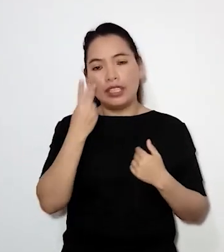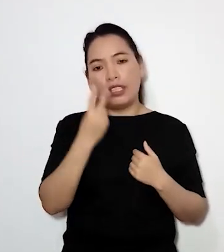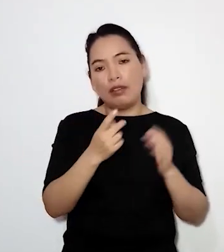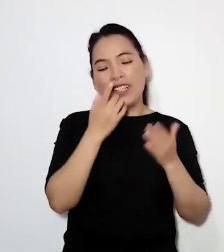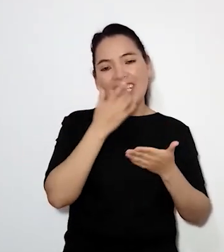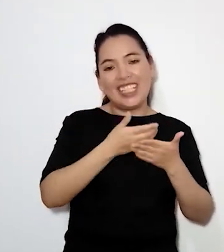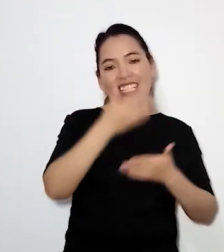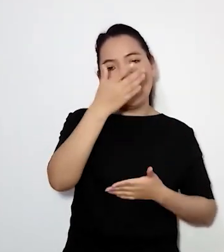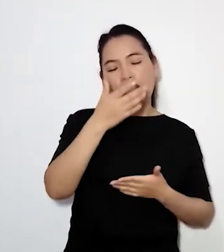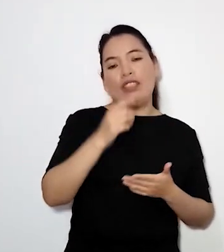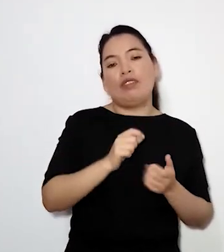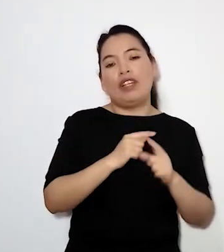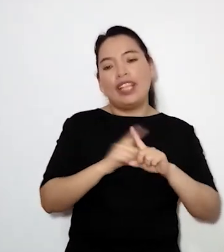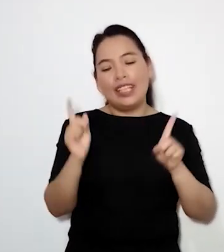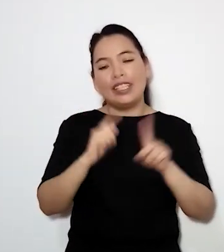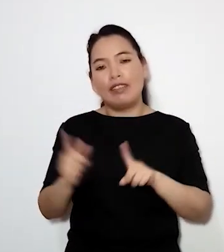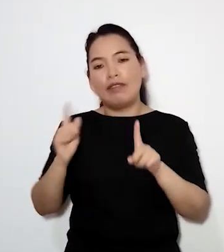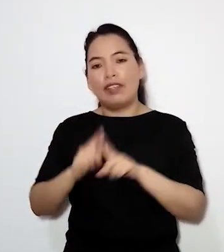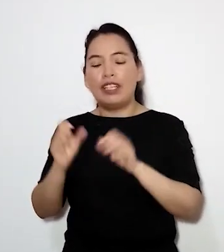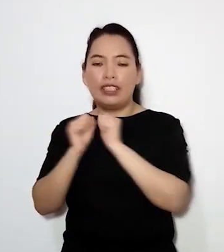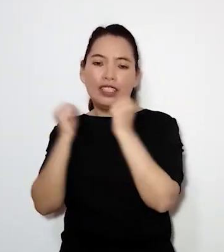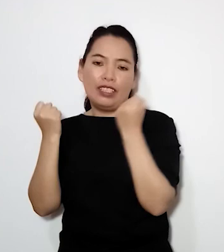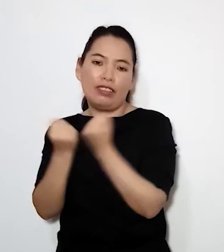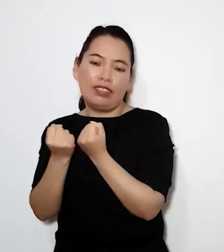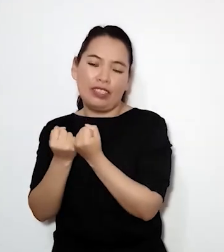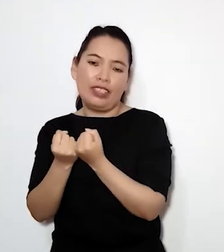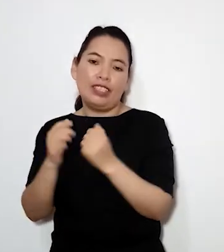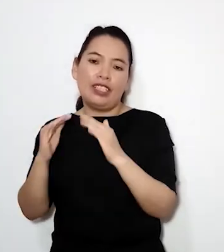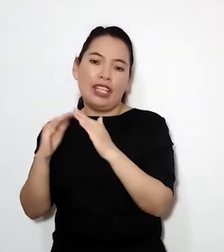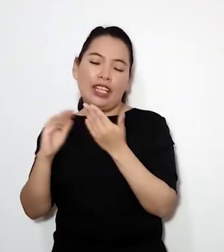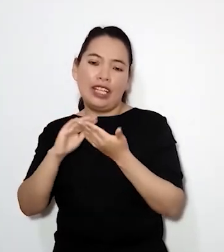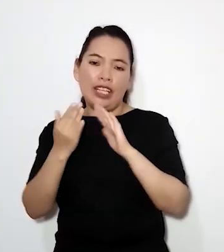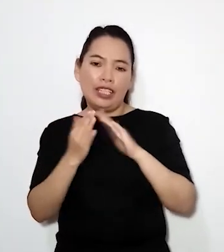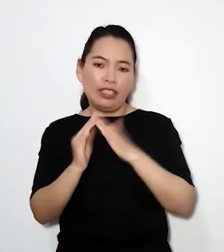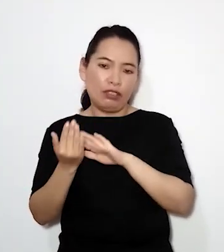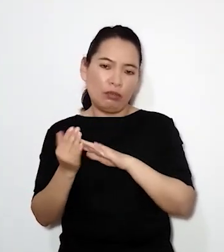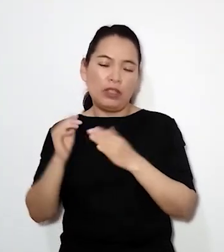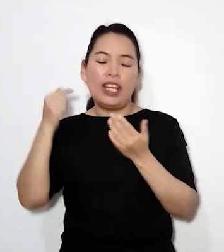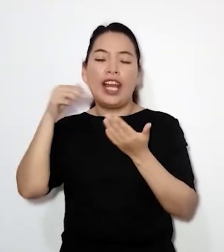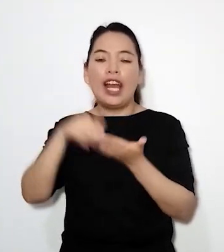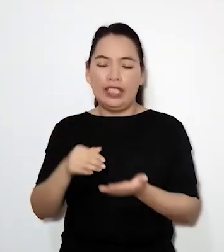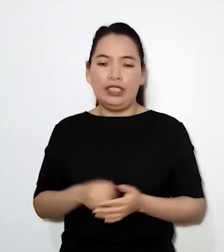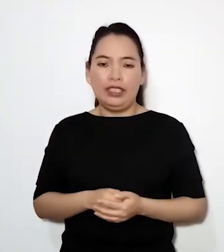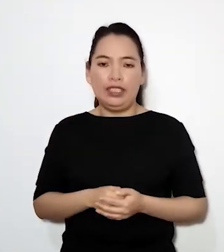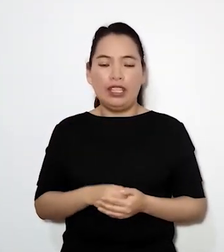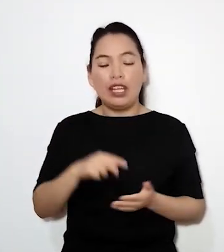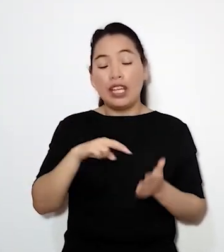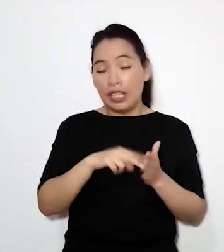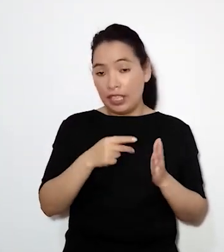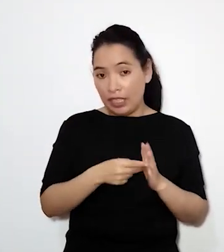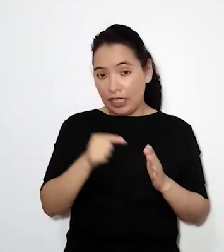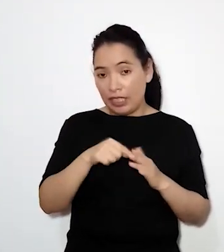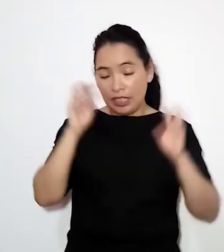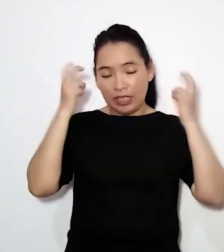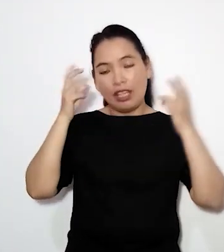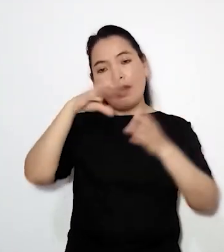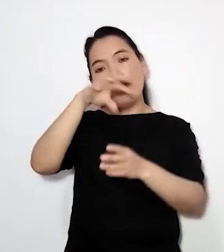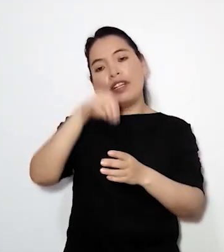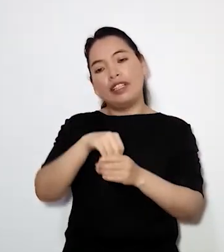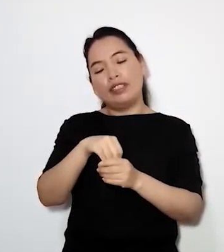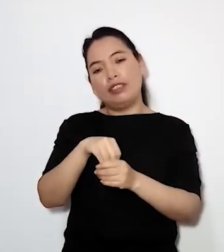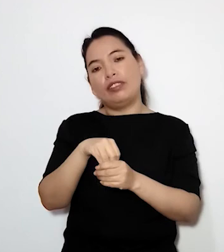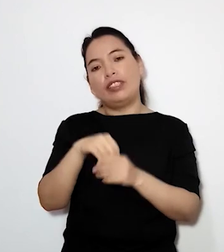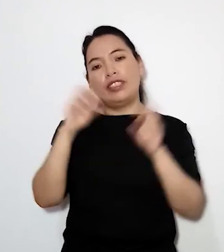de las sociedades, de las comunidades en las que se insertan. En este sentido, la inclusión en términos, la inclusión